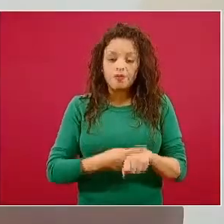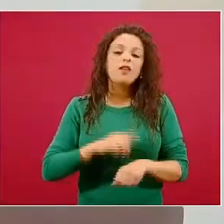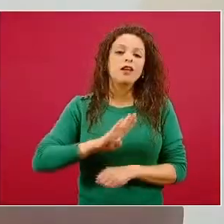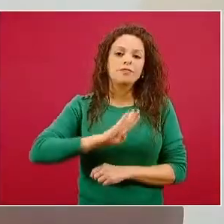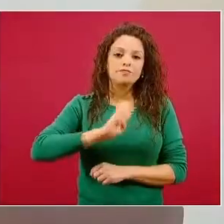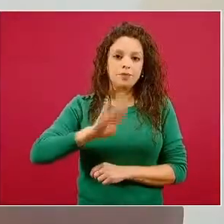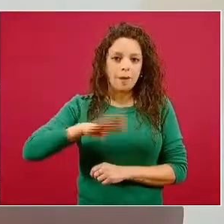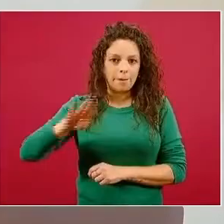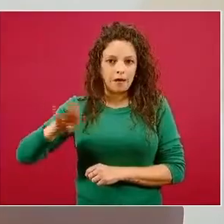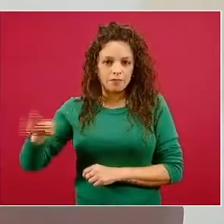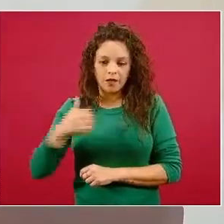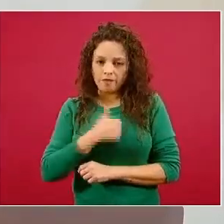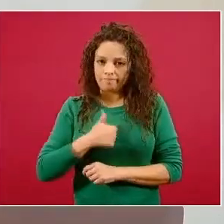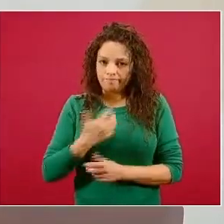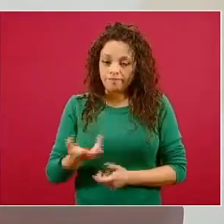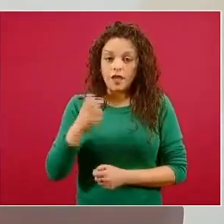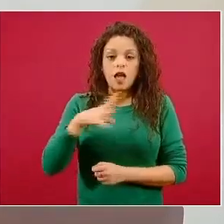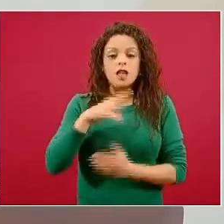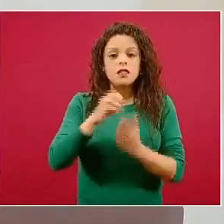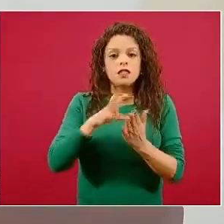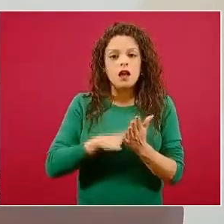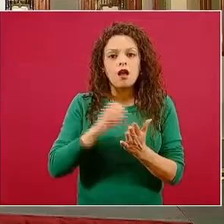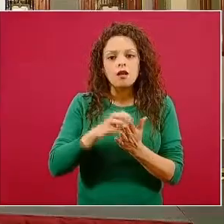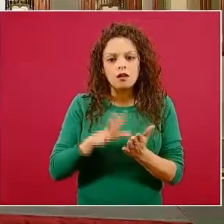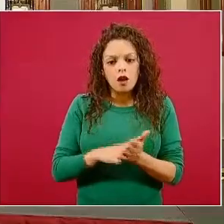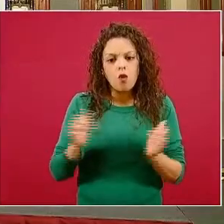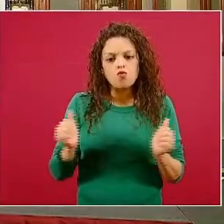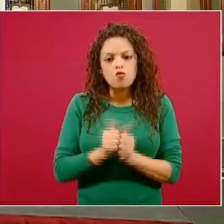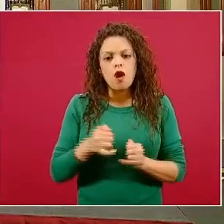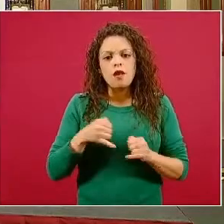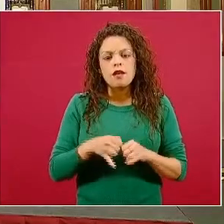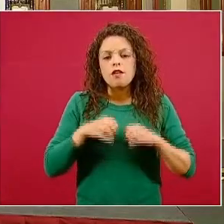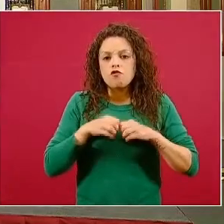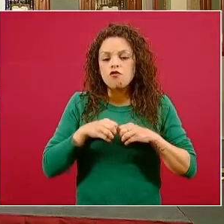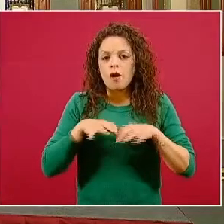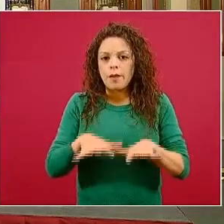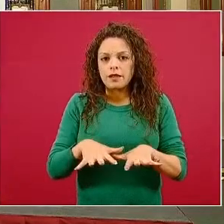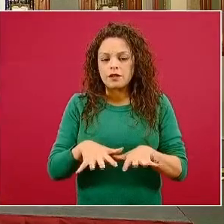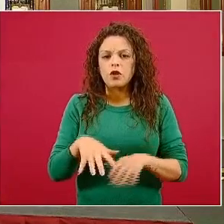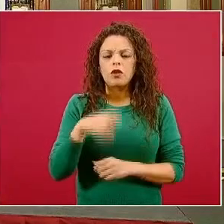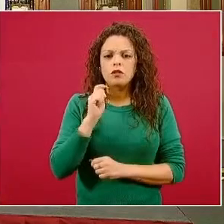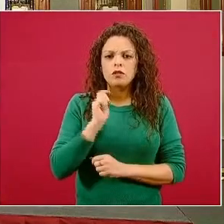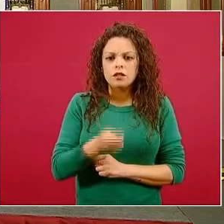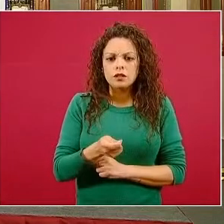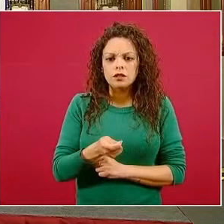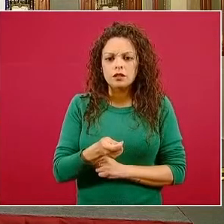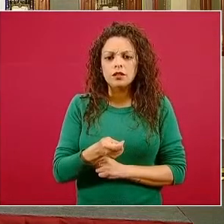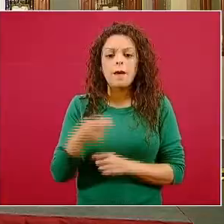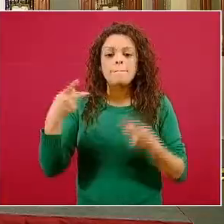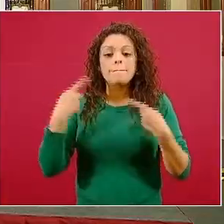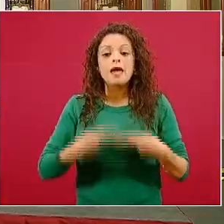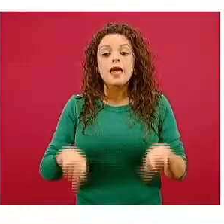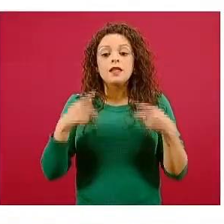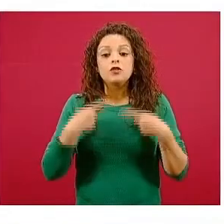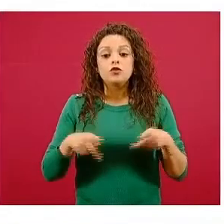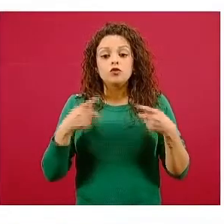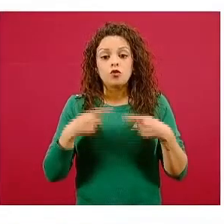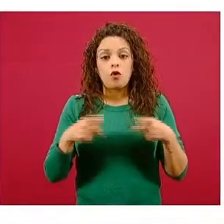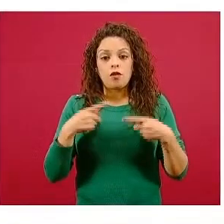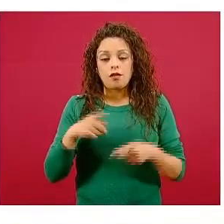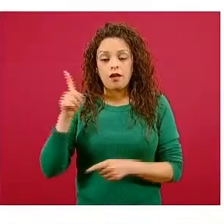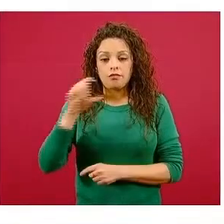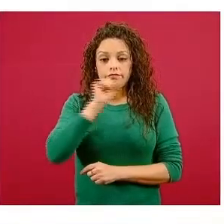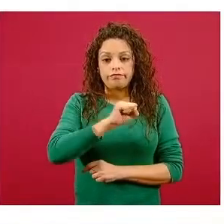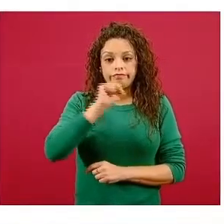un registro que nos permite tener la información ya de las personas en la Secretaría